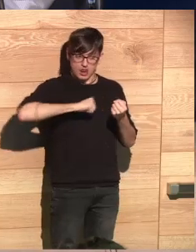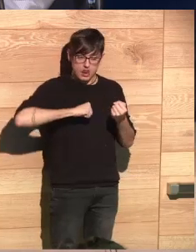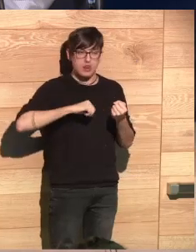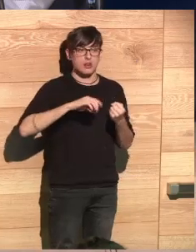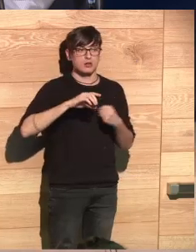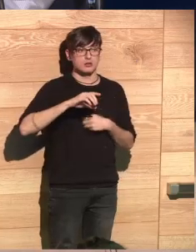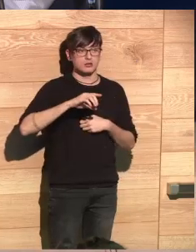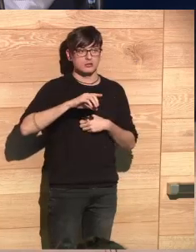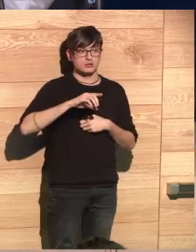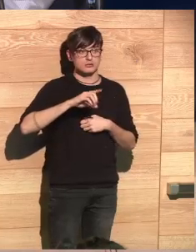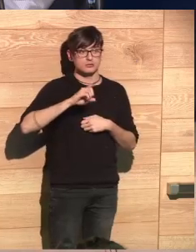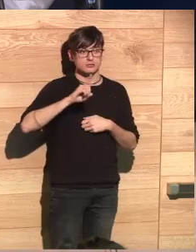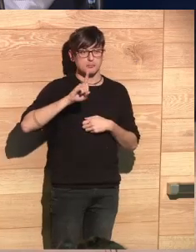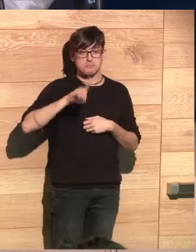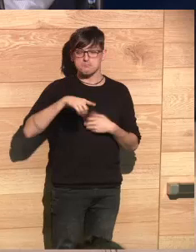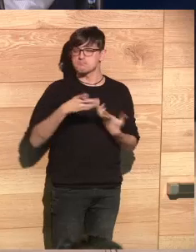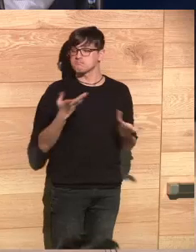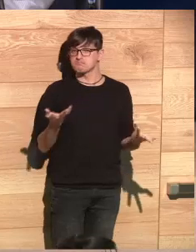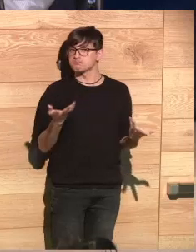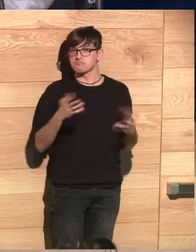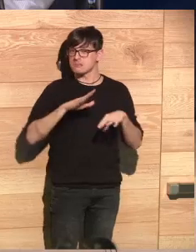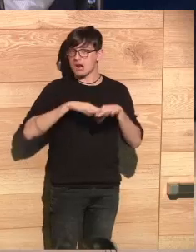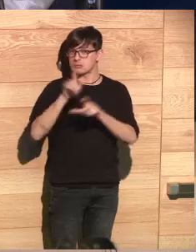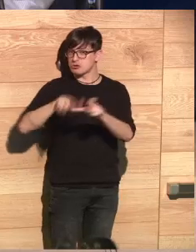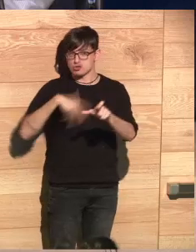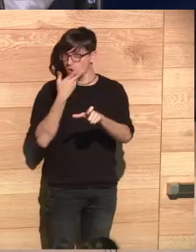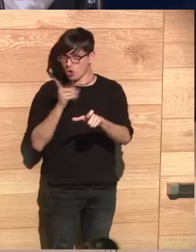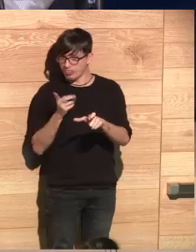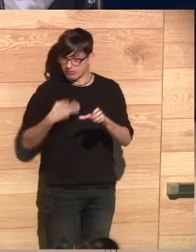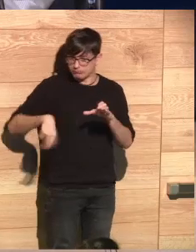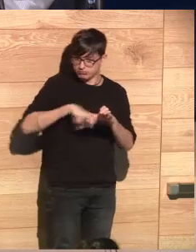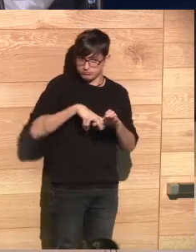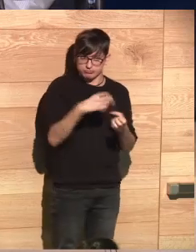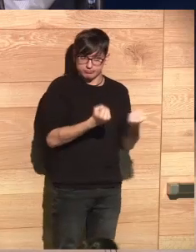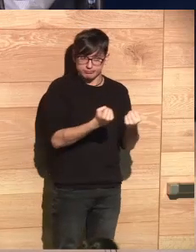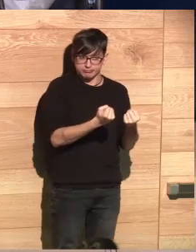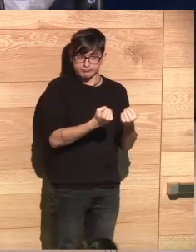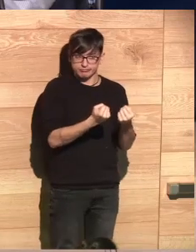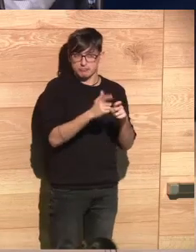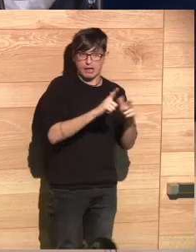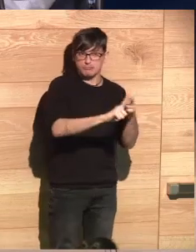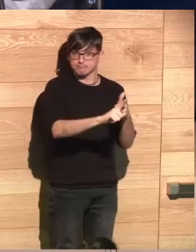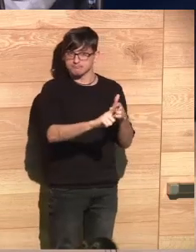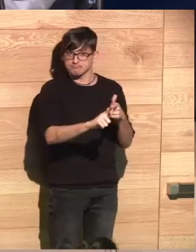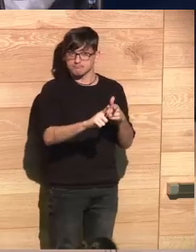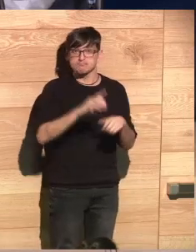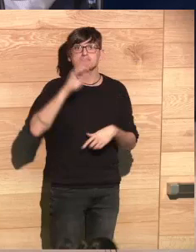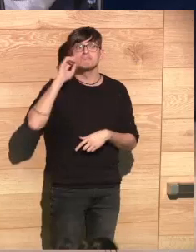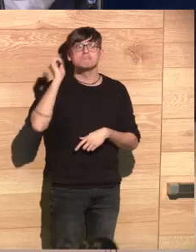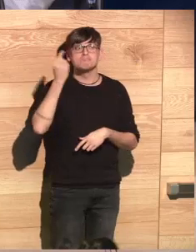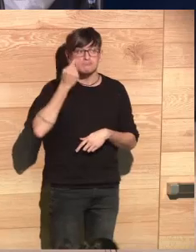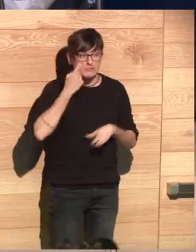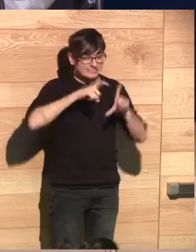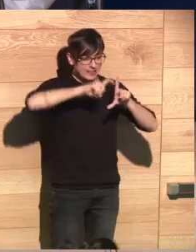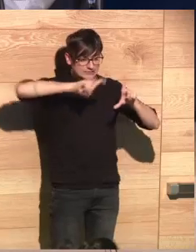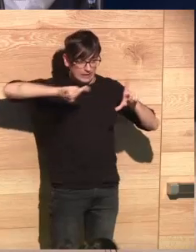para llevar a gente que no conoce, ¿no? Ellos descubrieron por pura estadística, o sea, con datos, que si conseguían